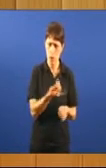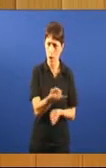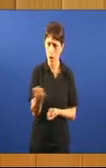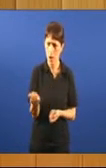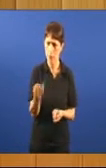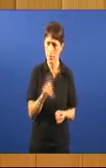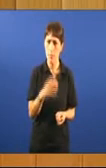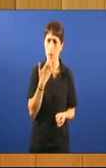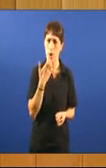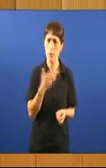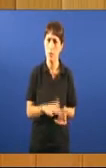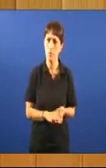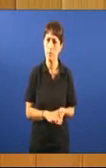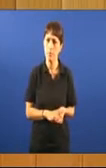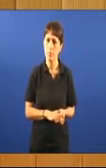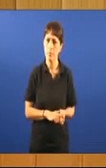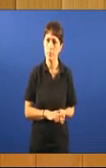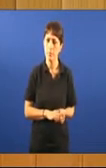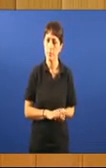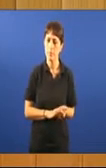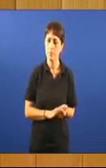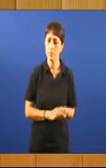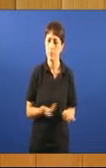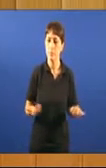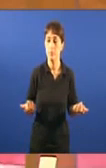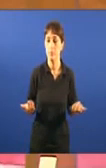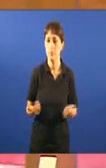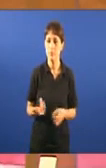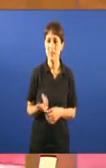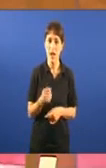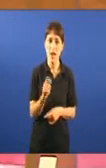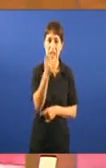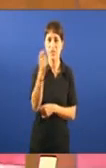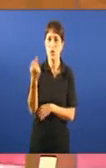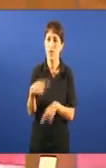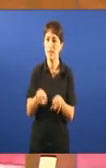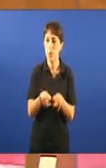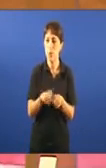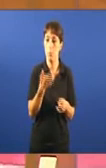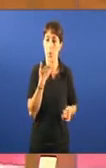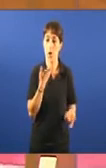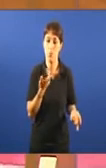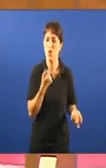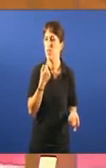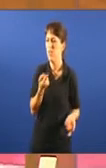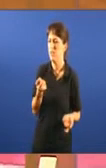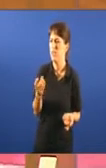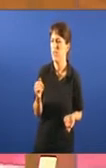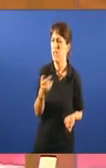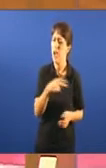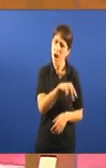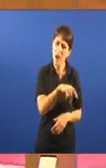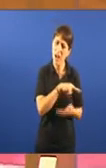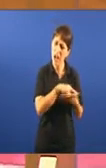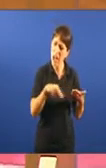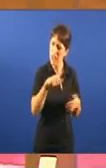a feracidade do país ao seu goberno como se fora un mérito do seu goberno. Si, refírome a cando afirmou que en Galiza